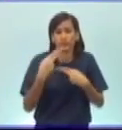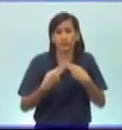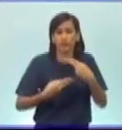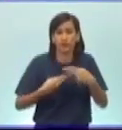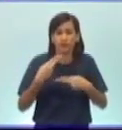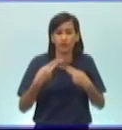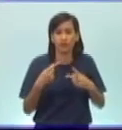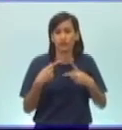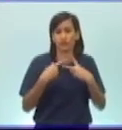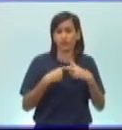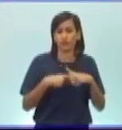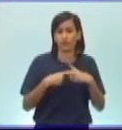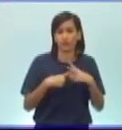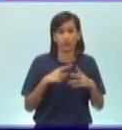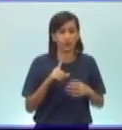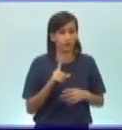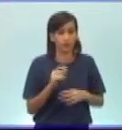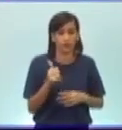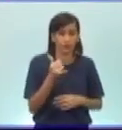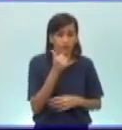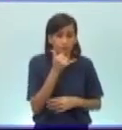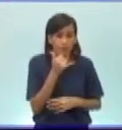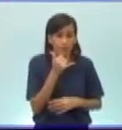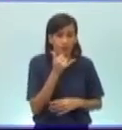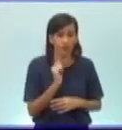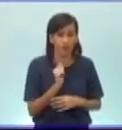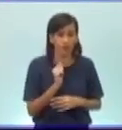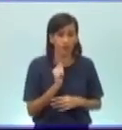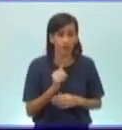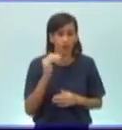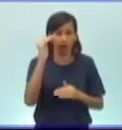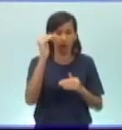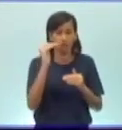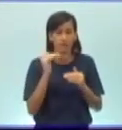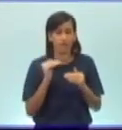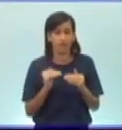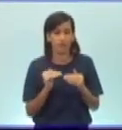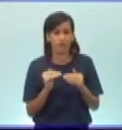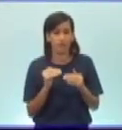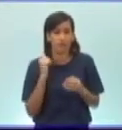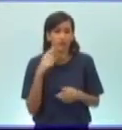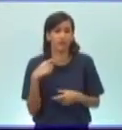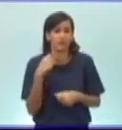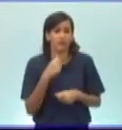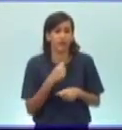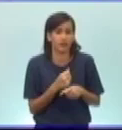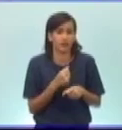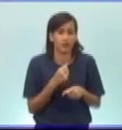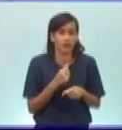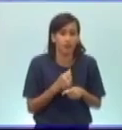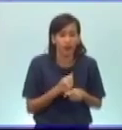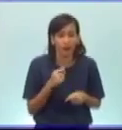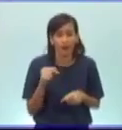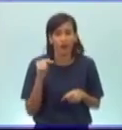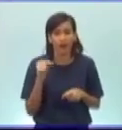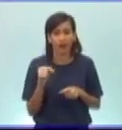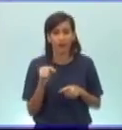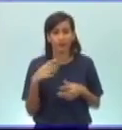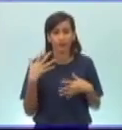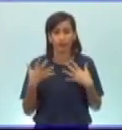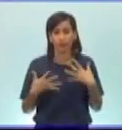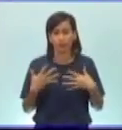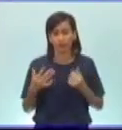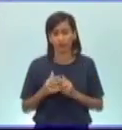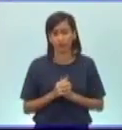a solucionar, no nos equivoquemos en el orden operacional, porque sabemos que si el orden operacional no está bien, luego entonces el